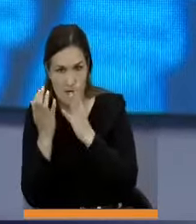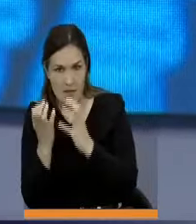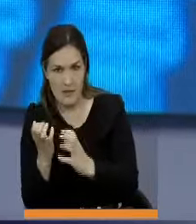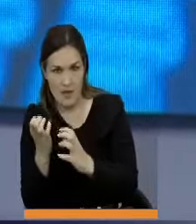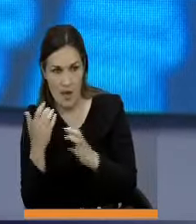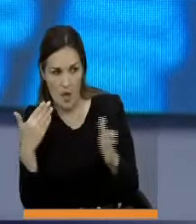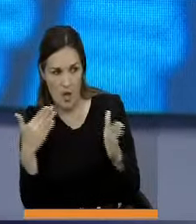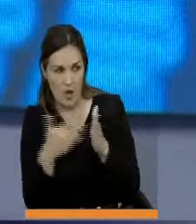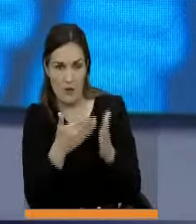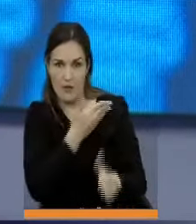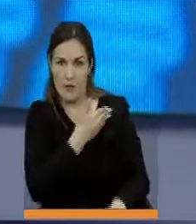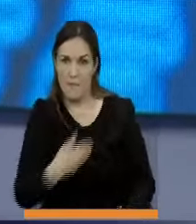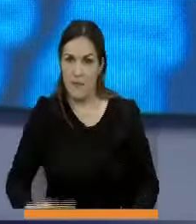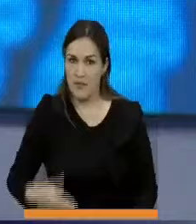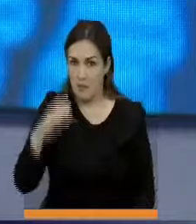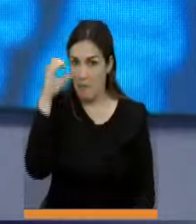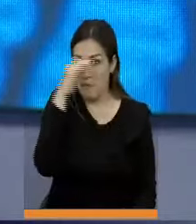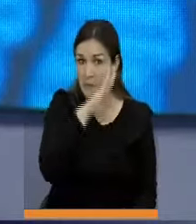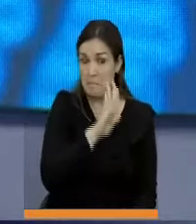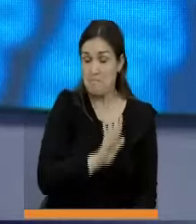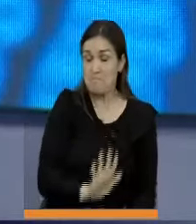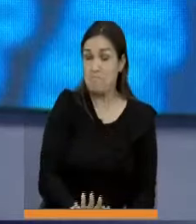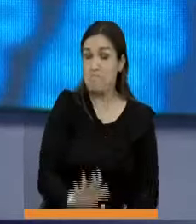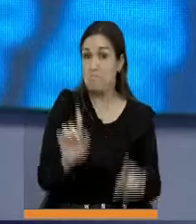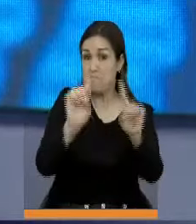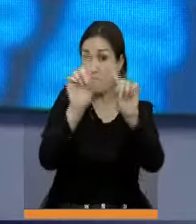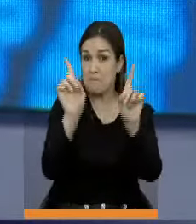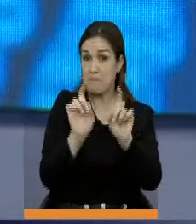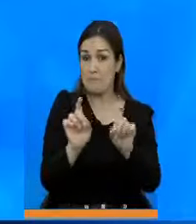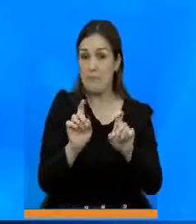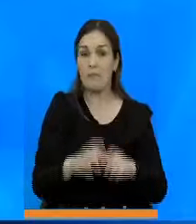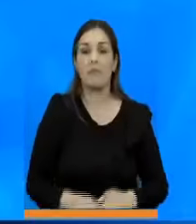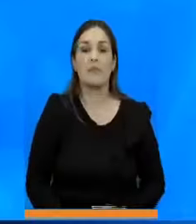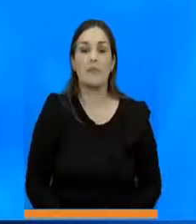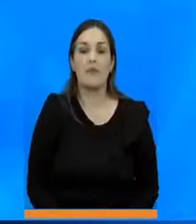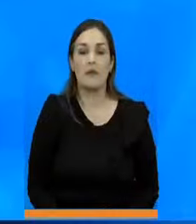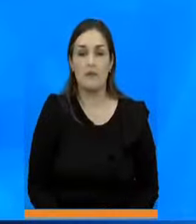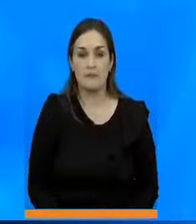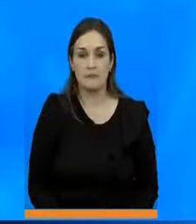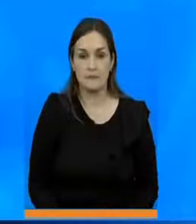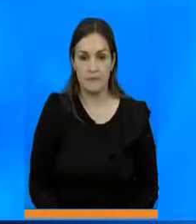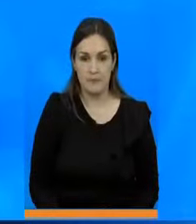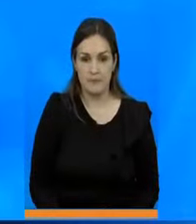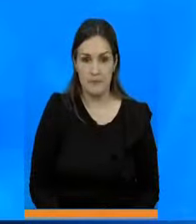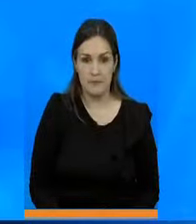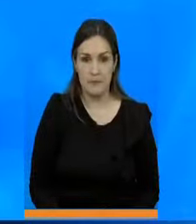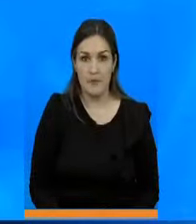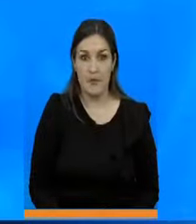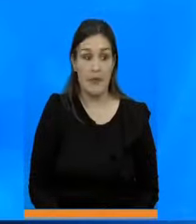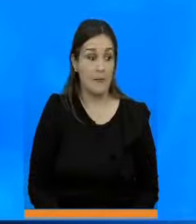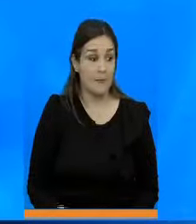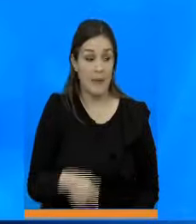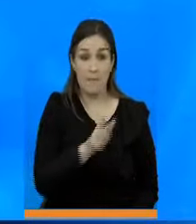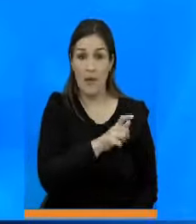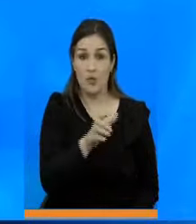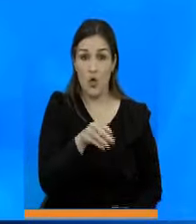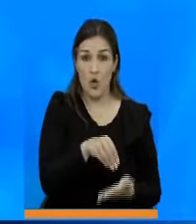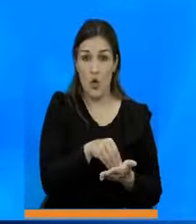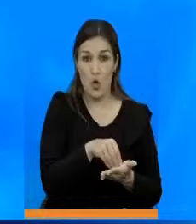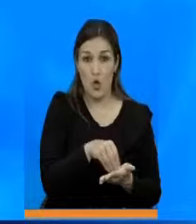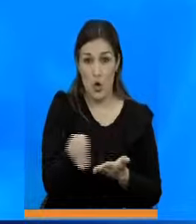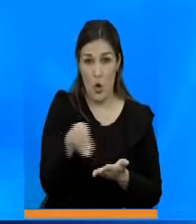presidente Gustavo Petro? Hay muchas preguntas ahí. Representante, el actuar de quienes adquirieron el software es típico de los